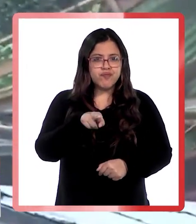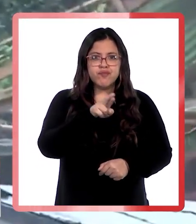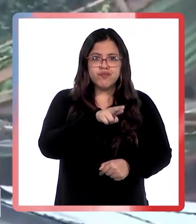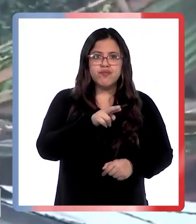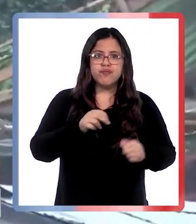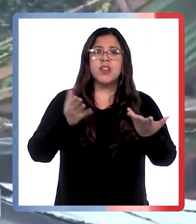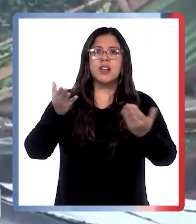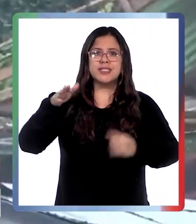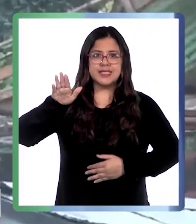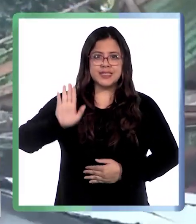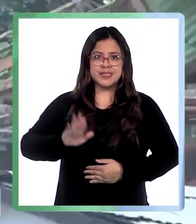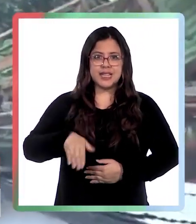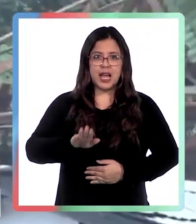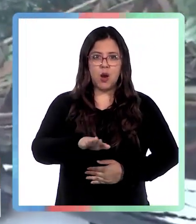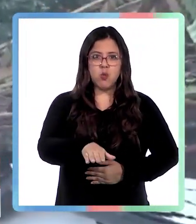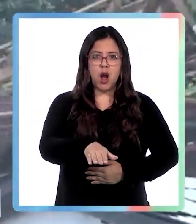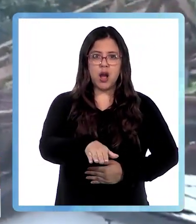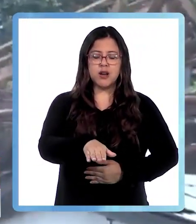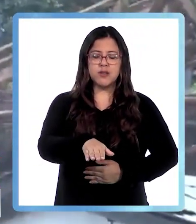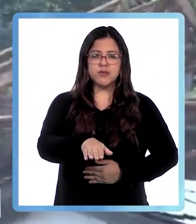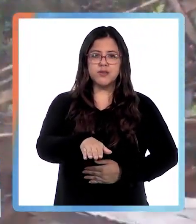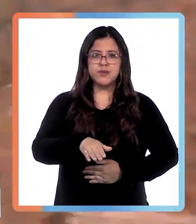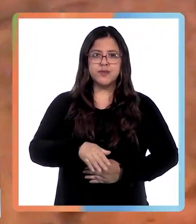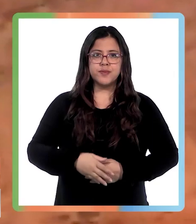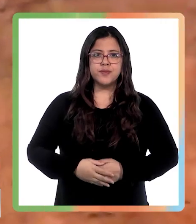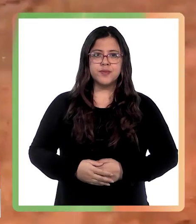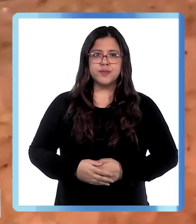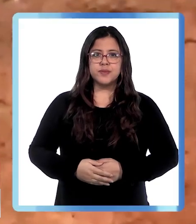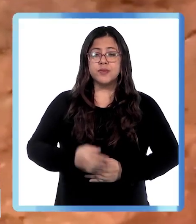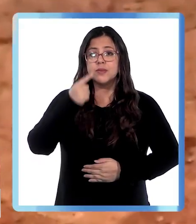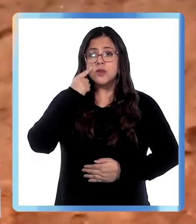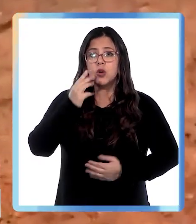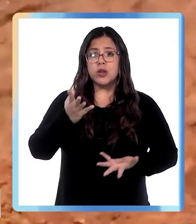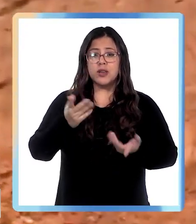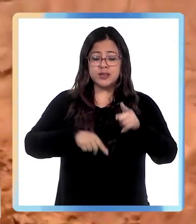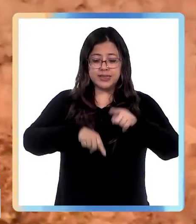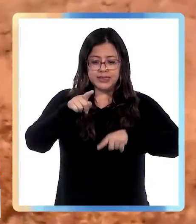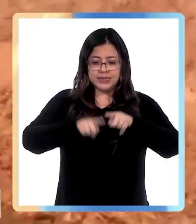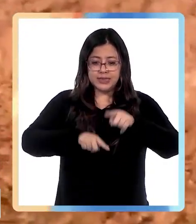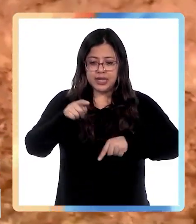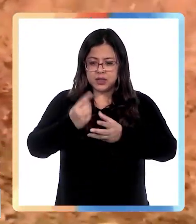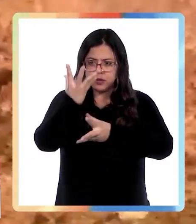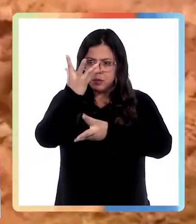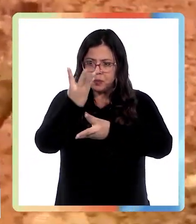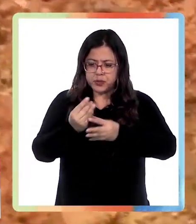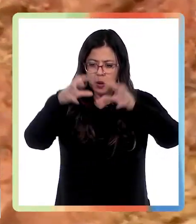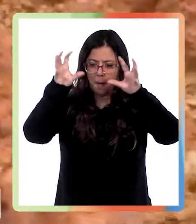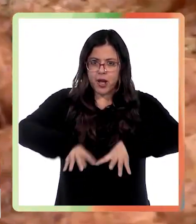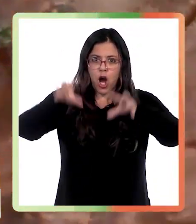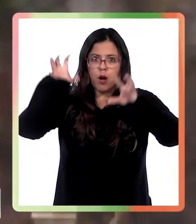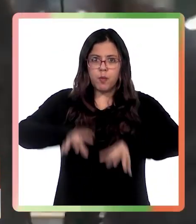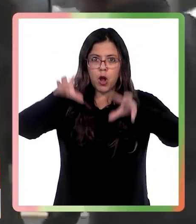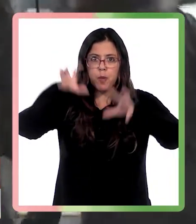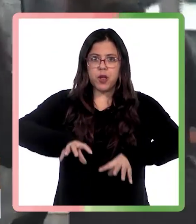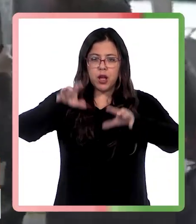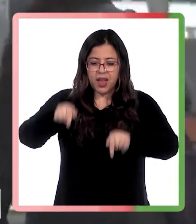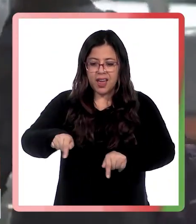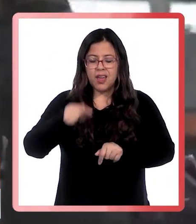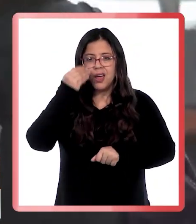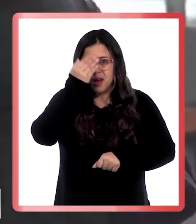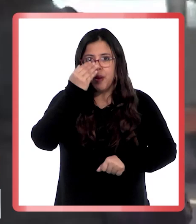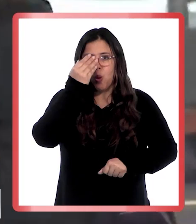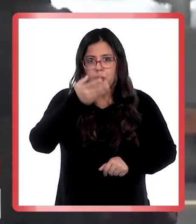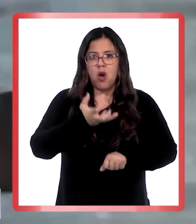repitió en talcahuano el estado de los suelos sumado a las intensas precipitaciones son